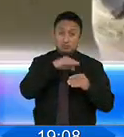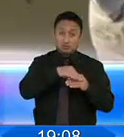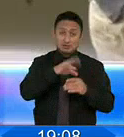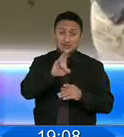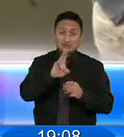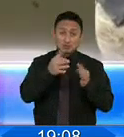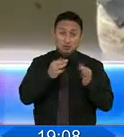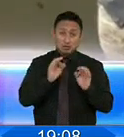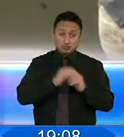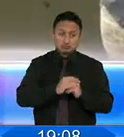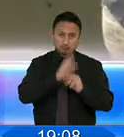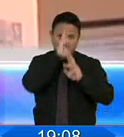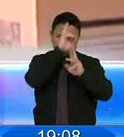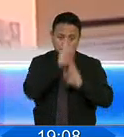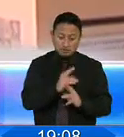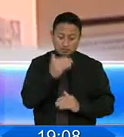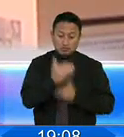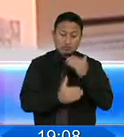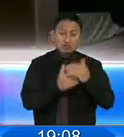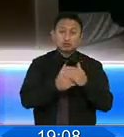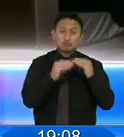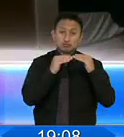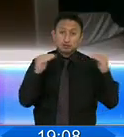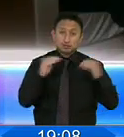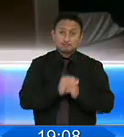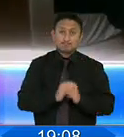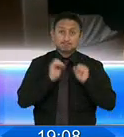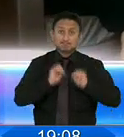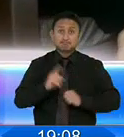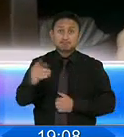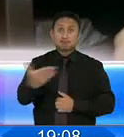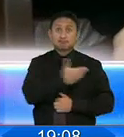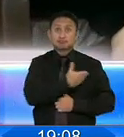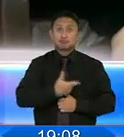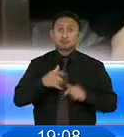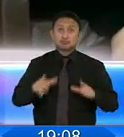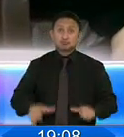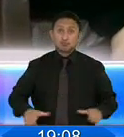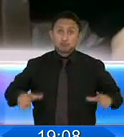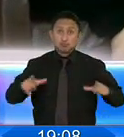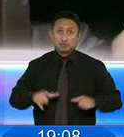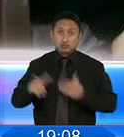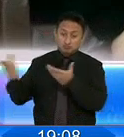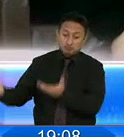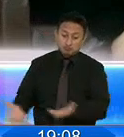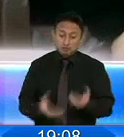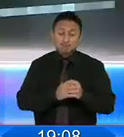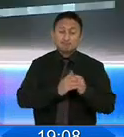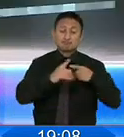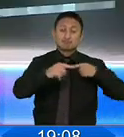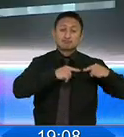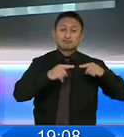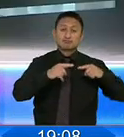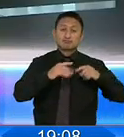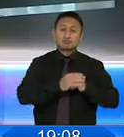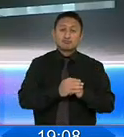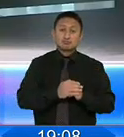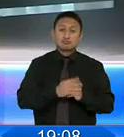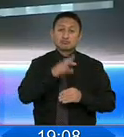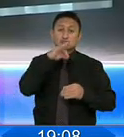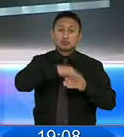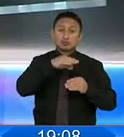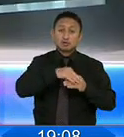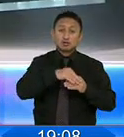el cumplimiento de los procesos democráticos, así recibió el presidente de la República, Lenín Moreno, a la jefa de la misión electoral de la Organización de los